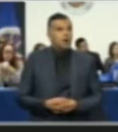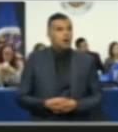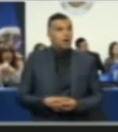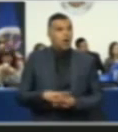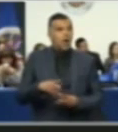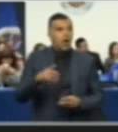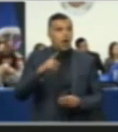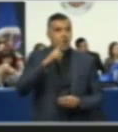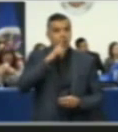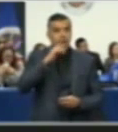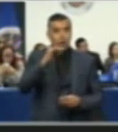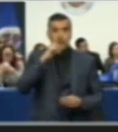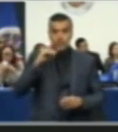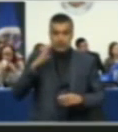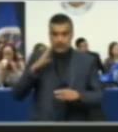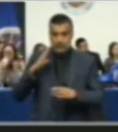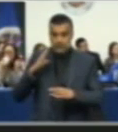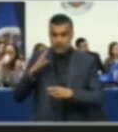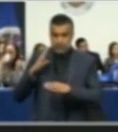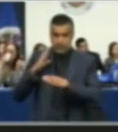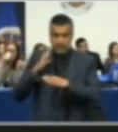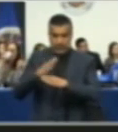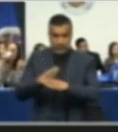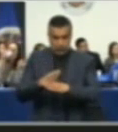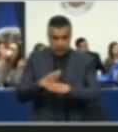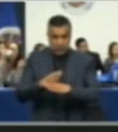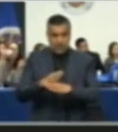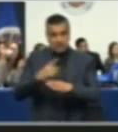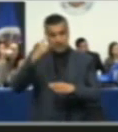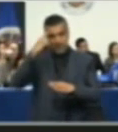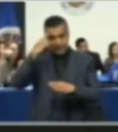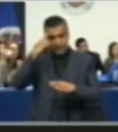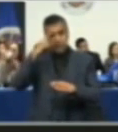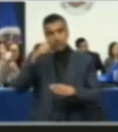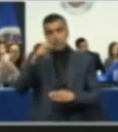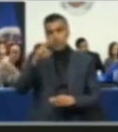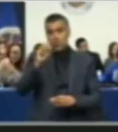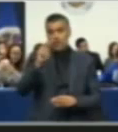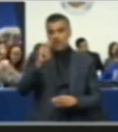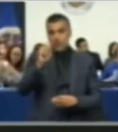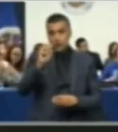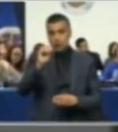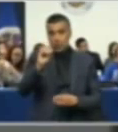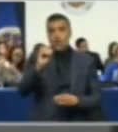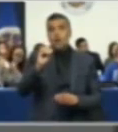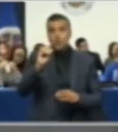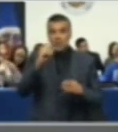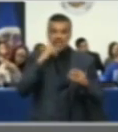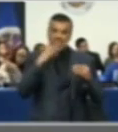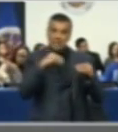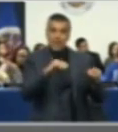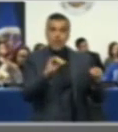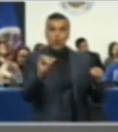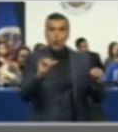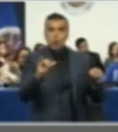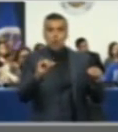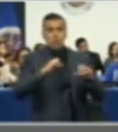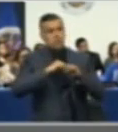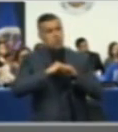Algo que subyace a la interdicción que me parece perverso, porque se vende como